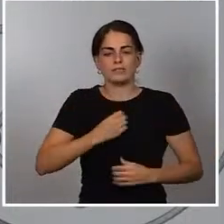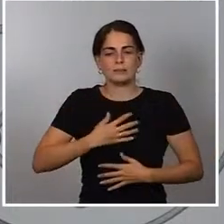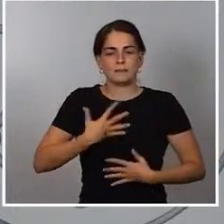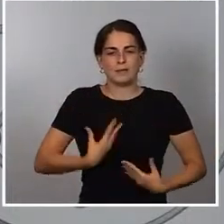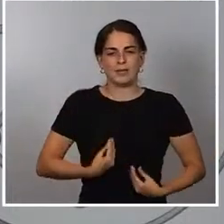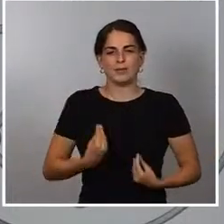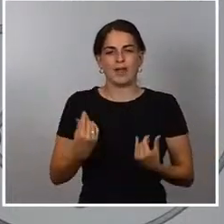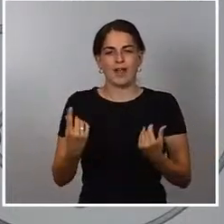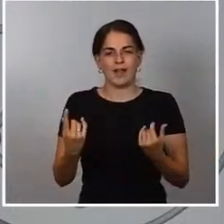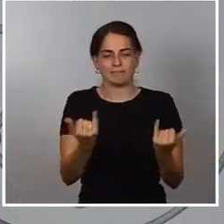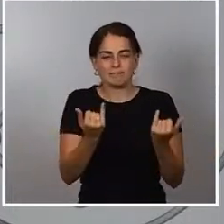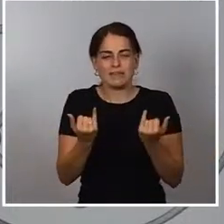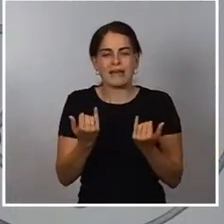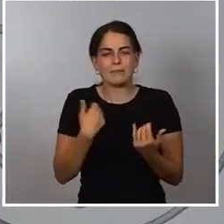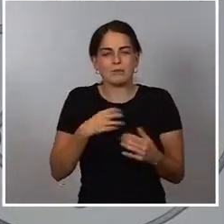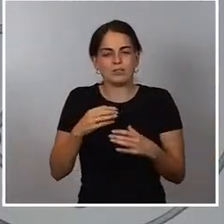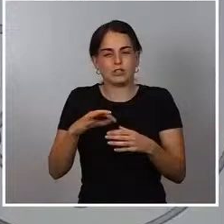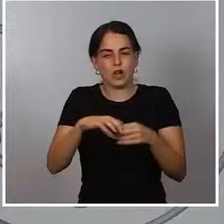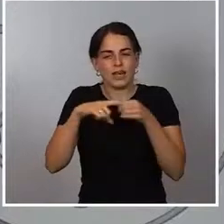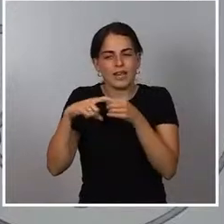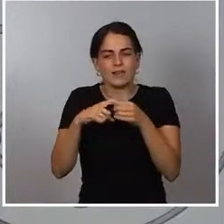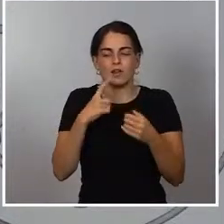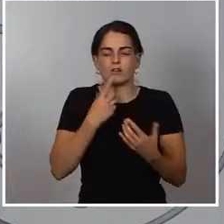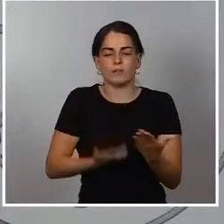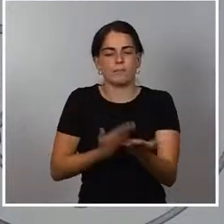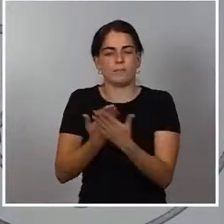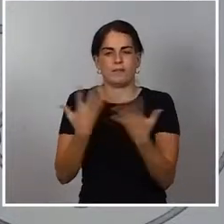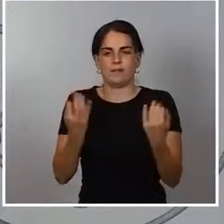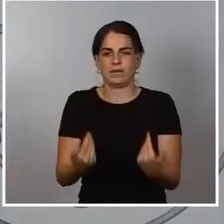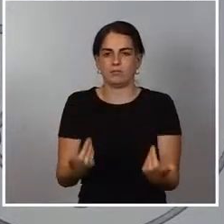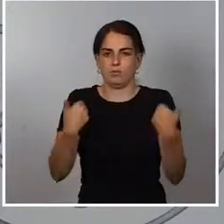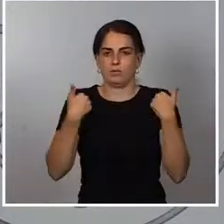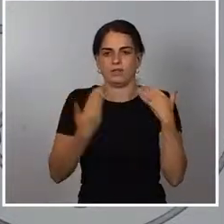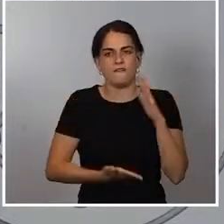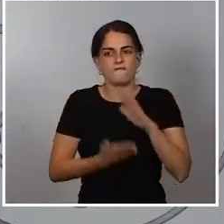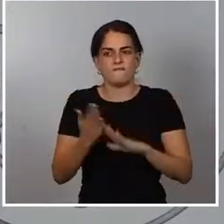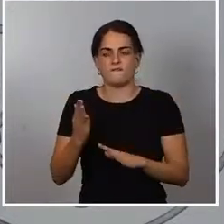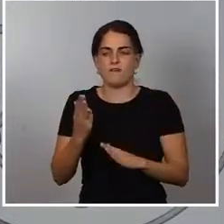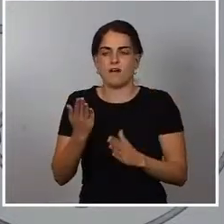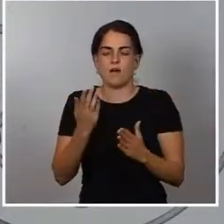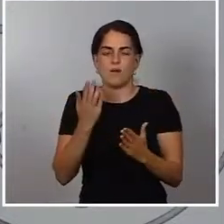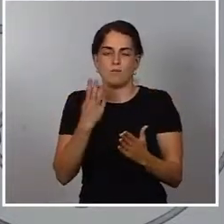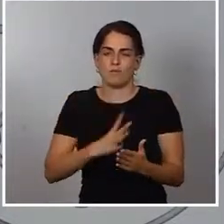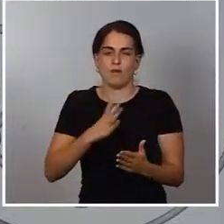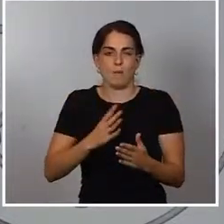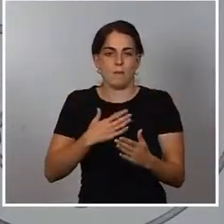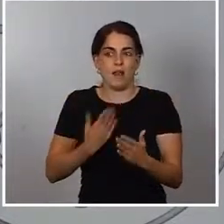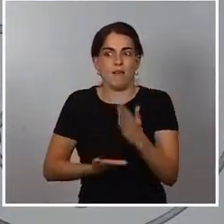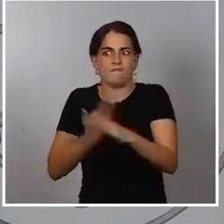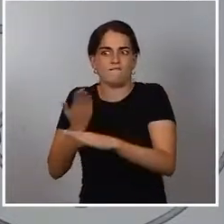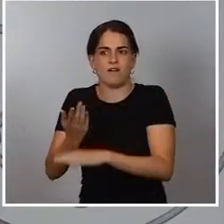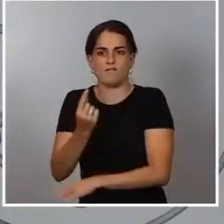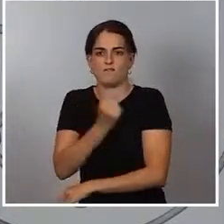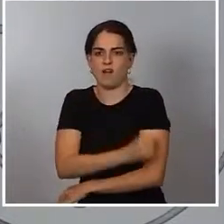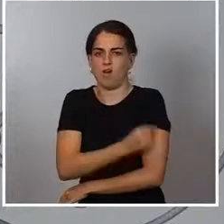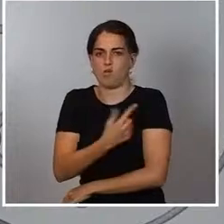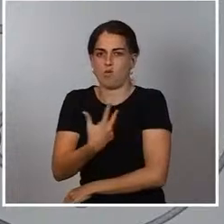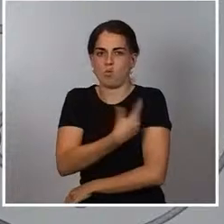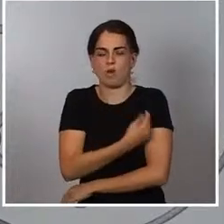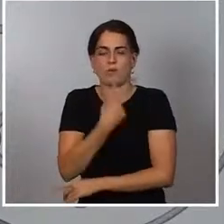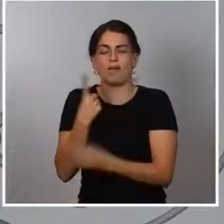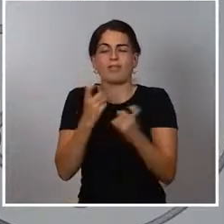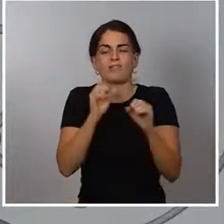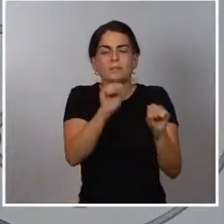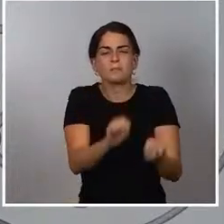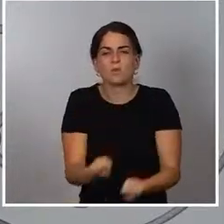responsables y que sobre todo acudan a la vacunación cuando son llamados porque es tremendamente importante protegerles porque nadie